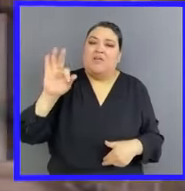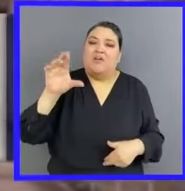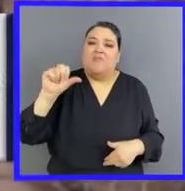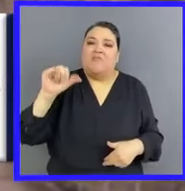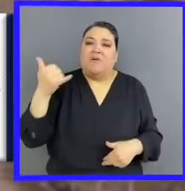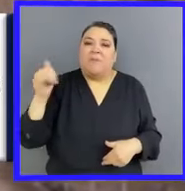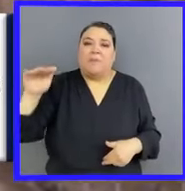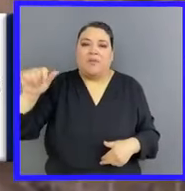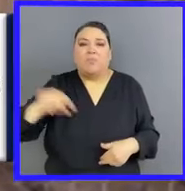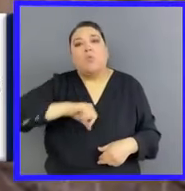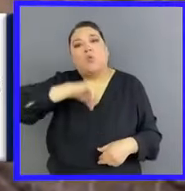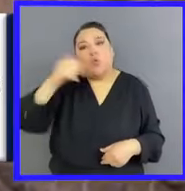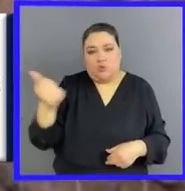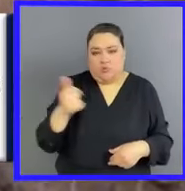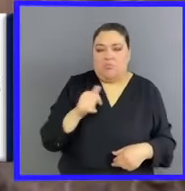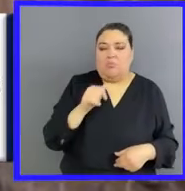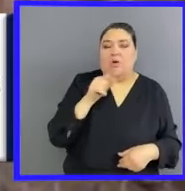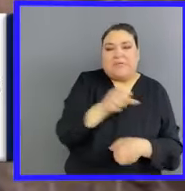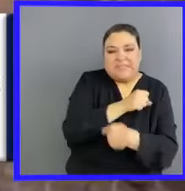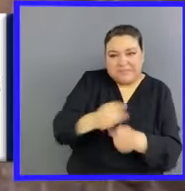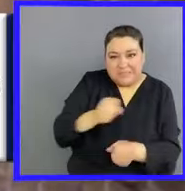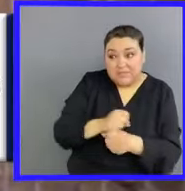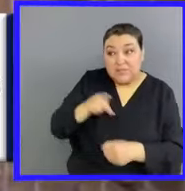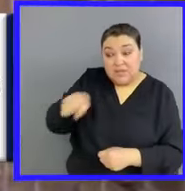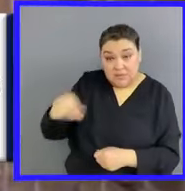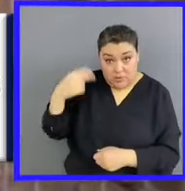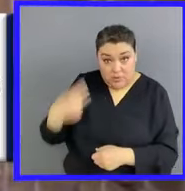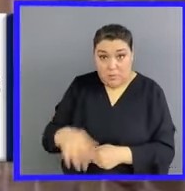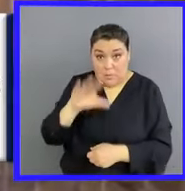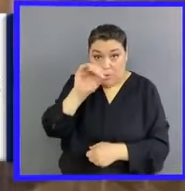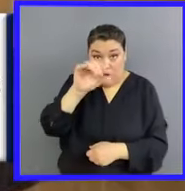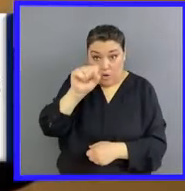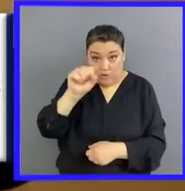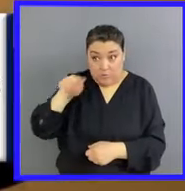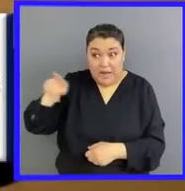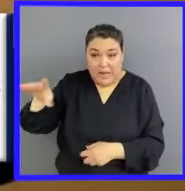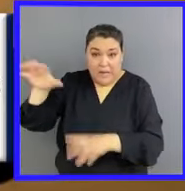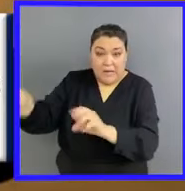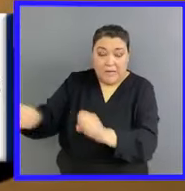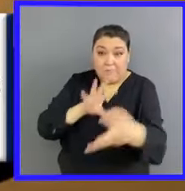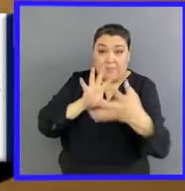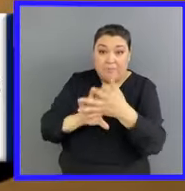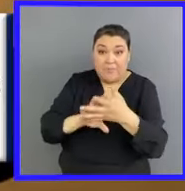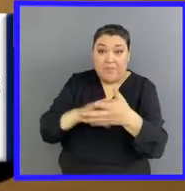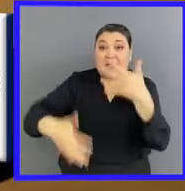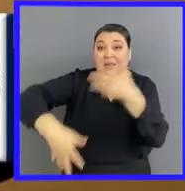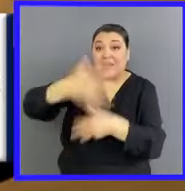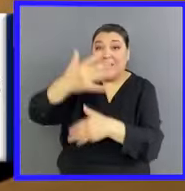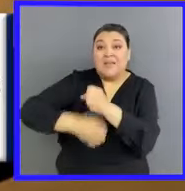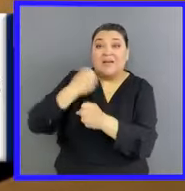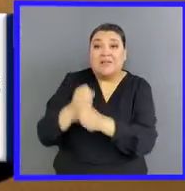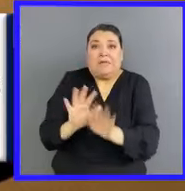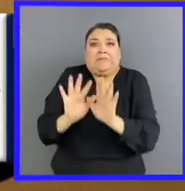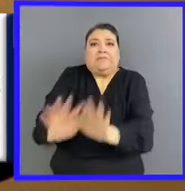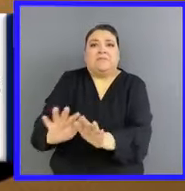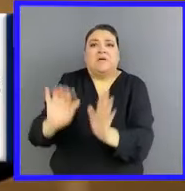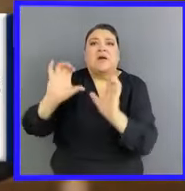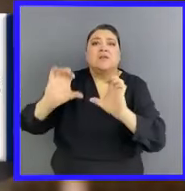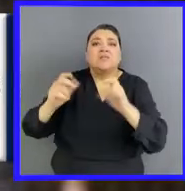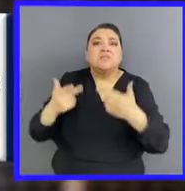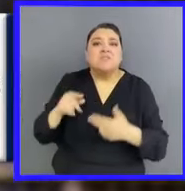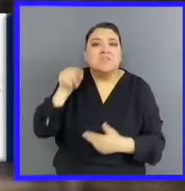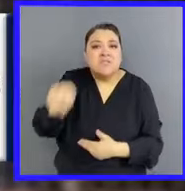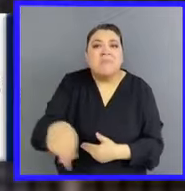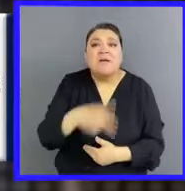la Tortura. Osman Iván se halla encarcelado desde hace 15 años en Chiapas, lugar en donde se le acusó de la comisión de